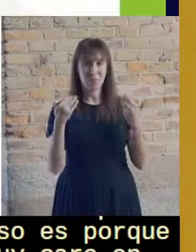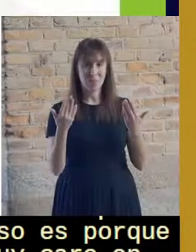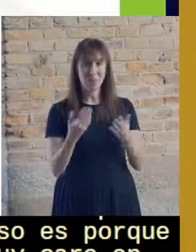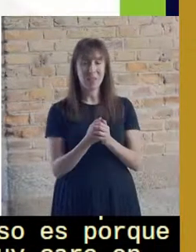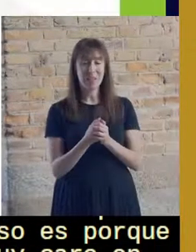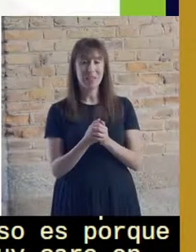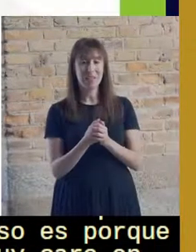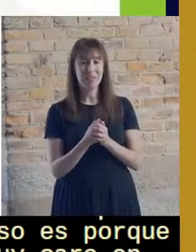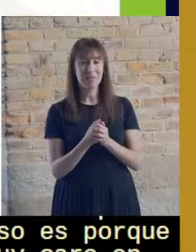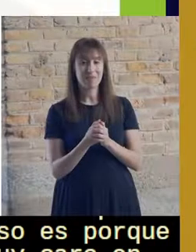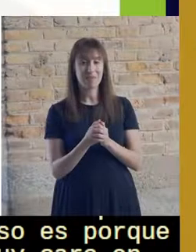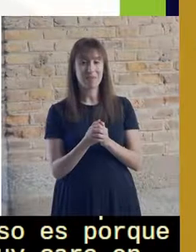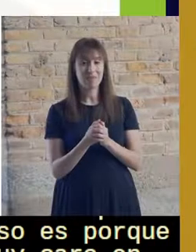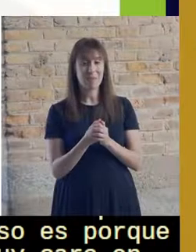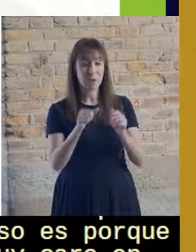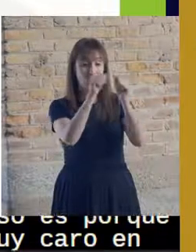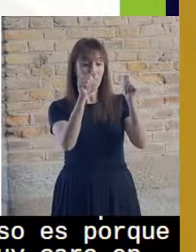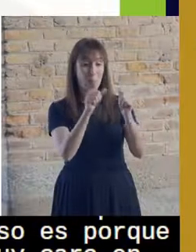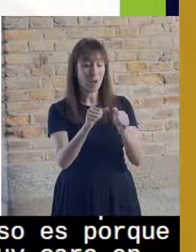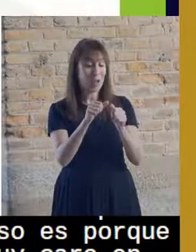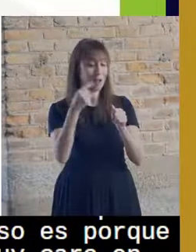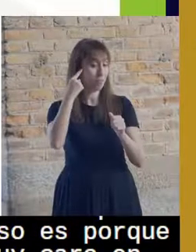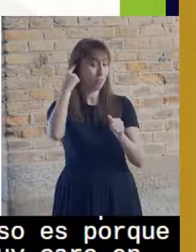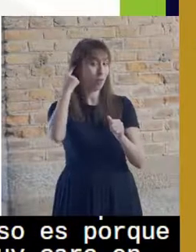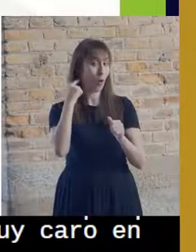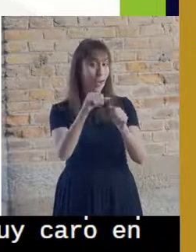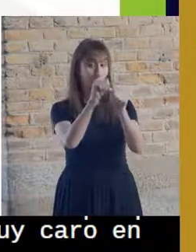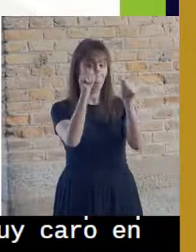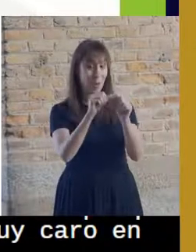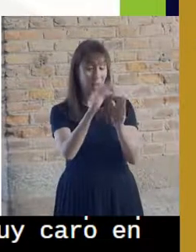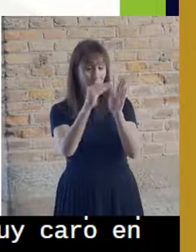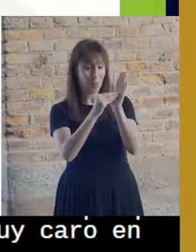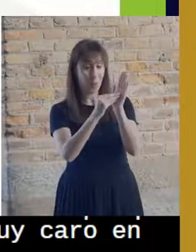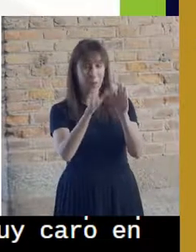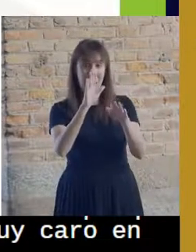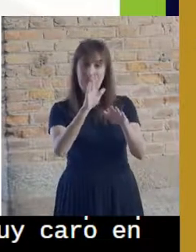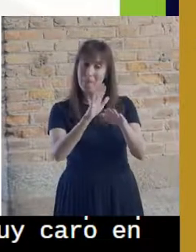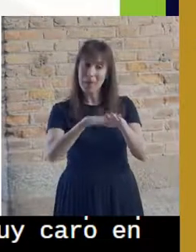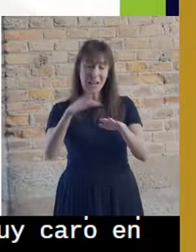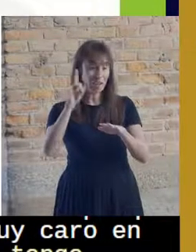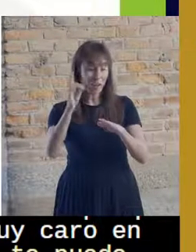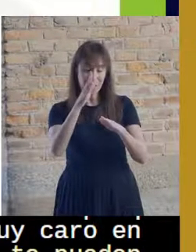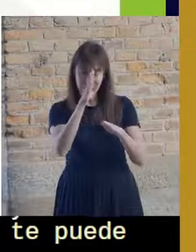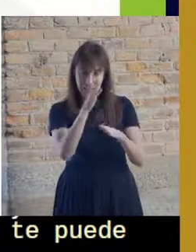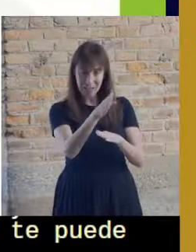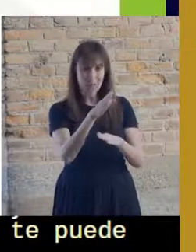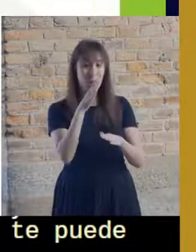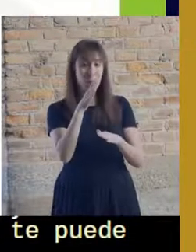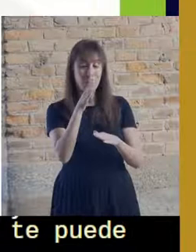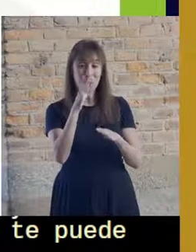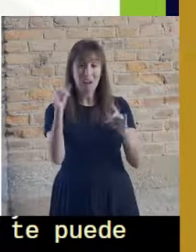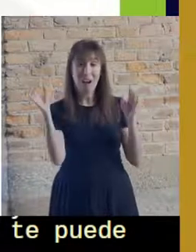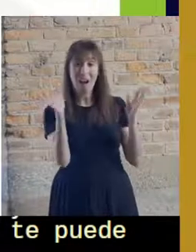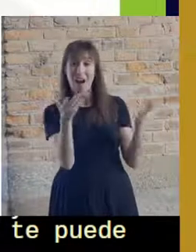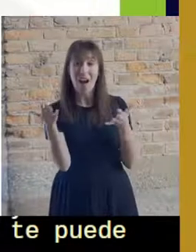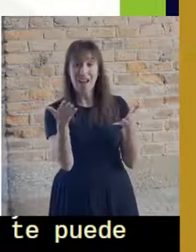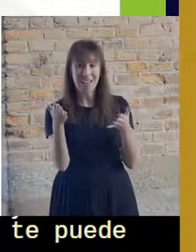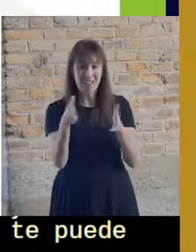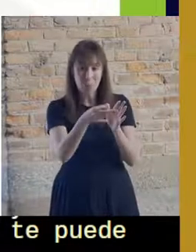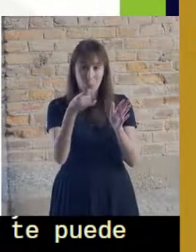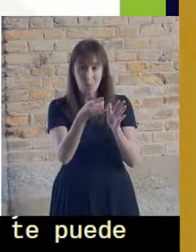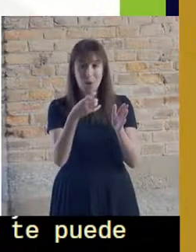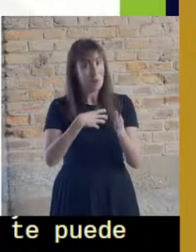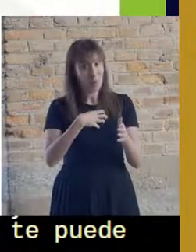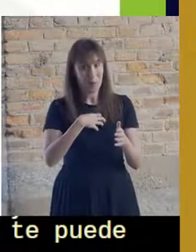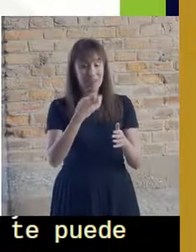es te hacen un molde de tu propia oreja para que te entre el sonido directamente porque no te puede entrar aire cuando esa cuando